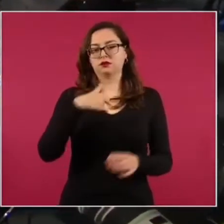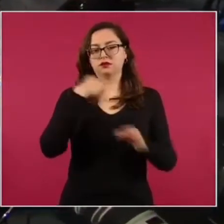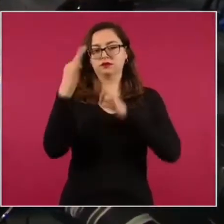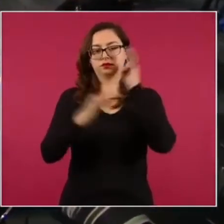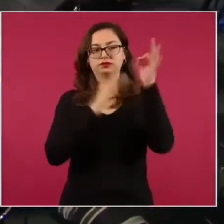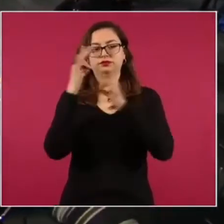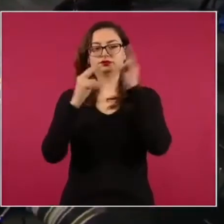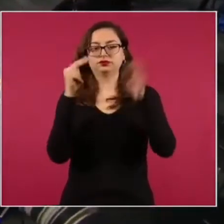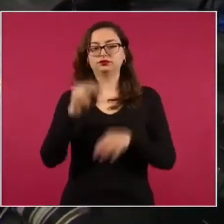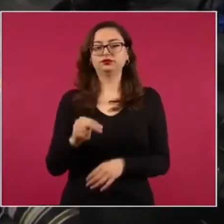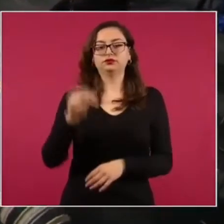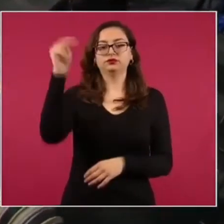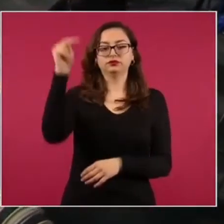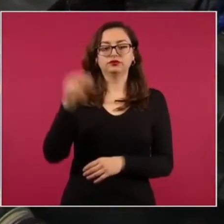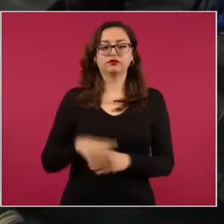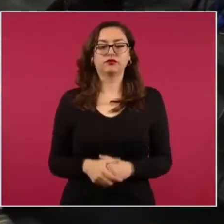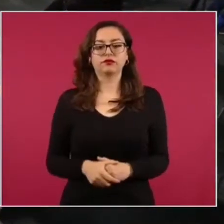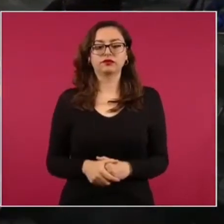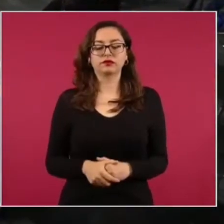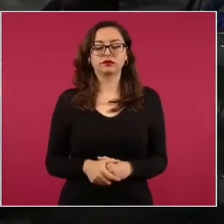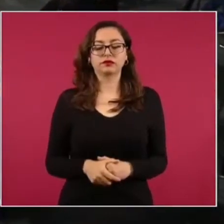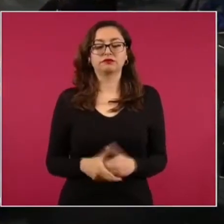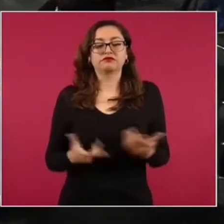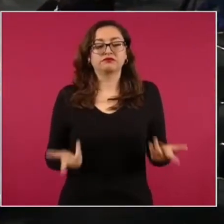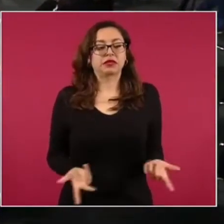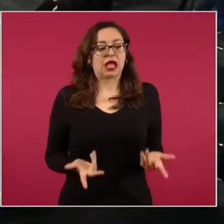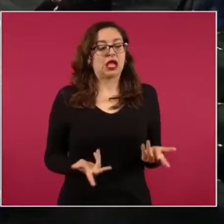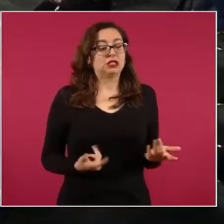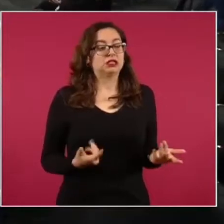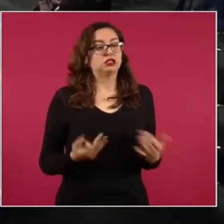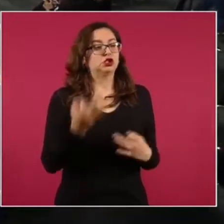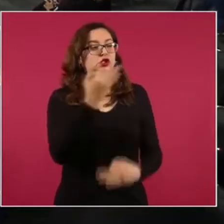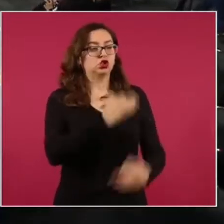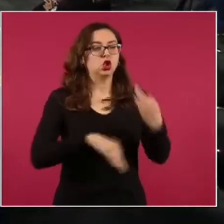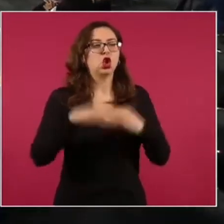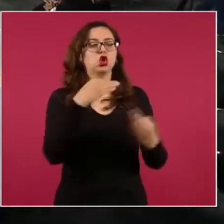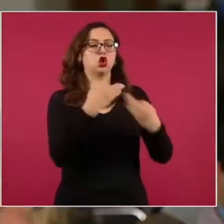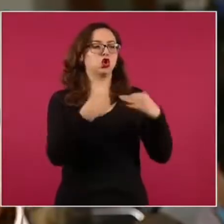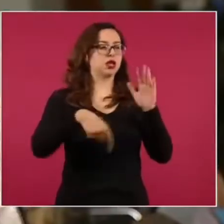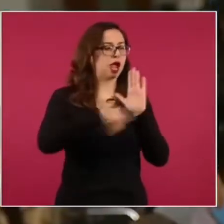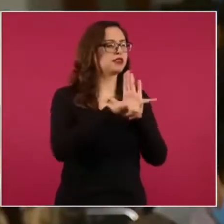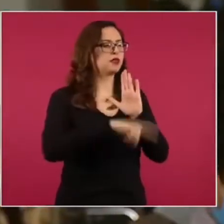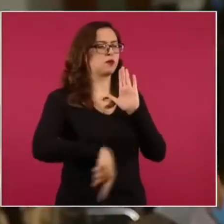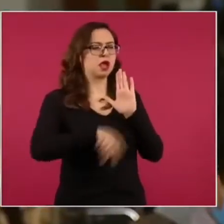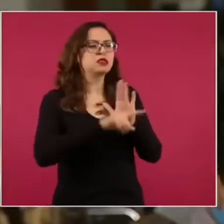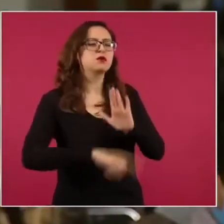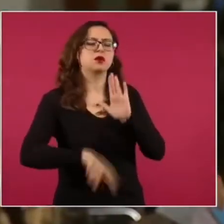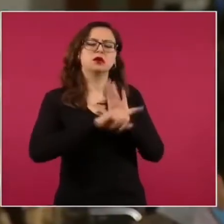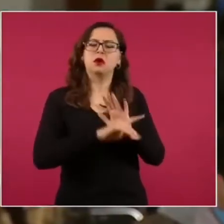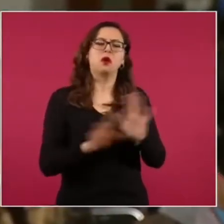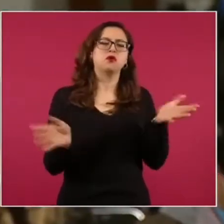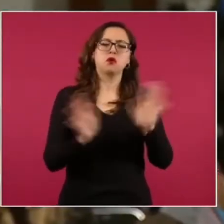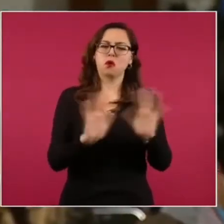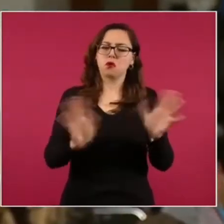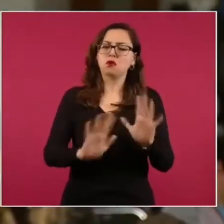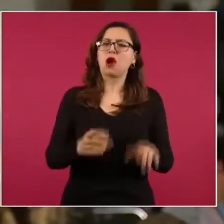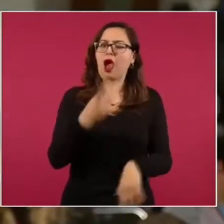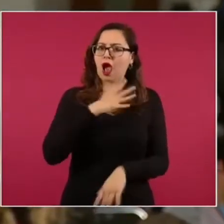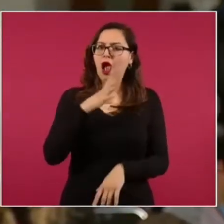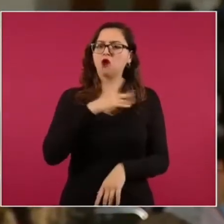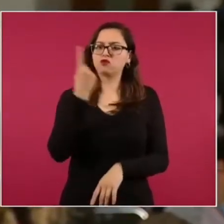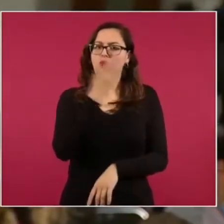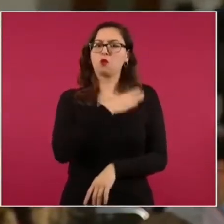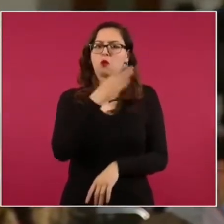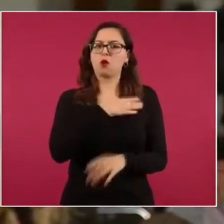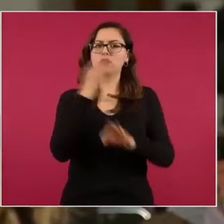todo puede ser crujir de huesos y rechinar de dientes. Le quiero dar una buena y agradecerle. Fíjese que el viernes pasado el